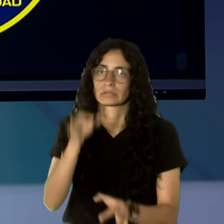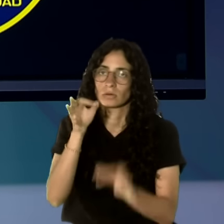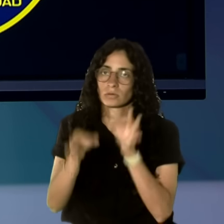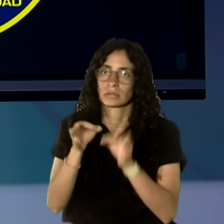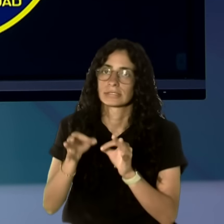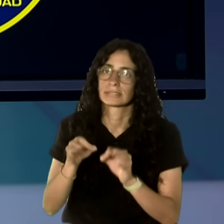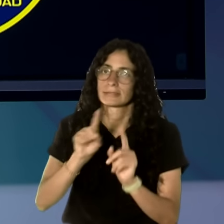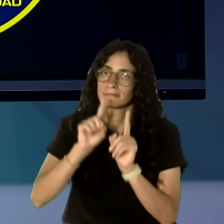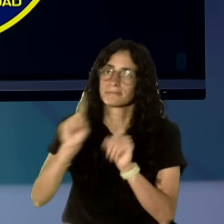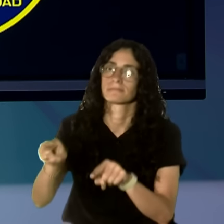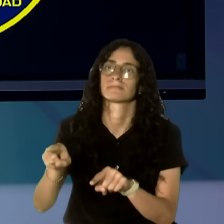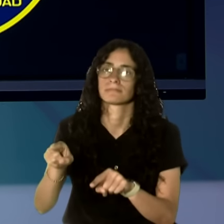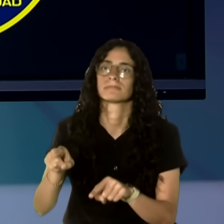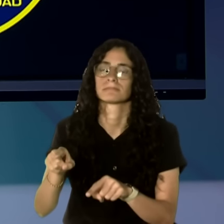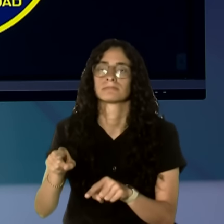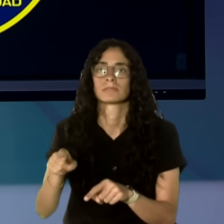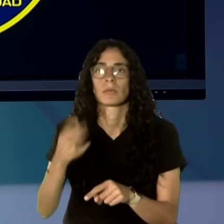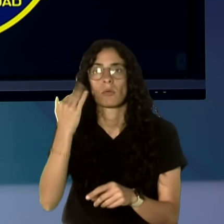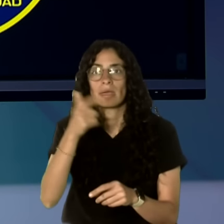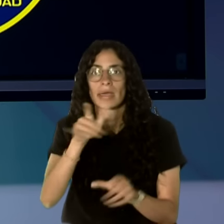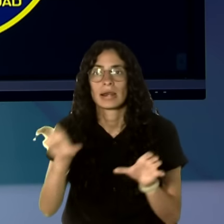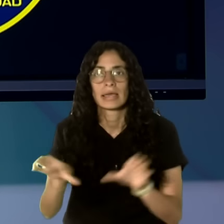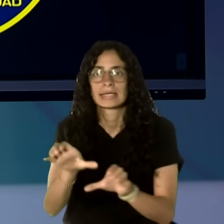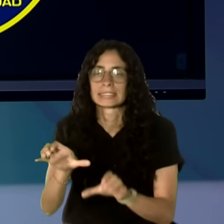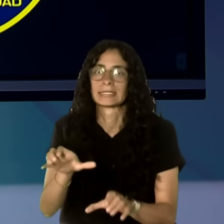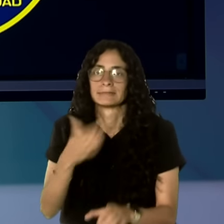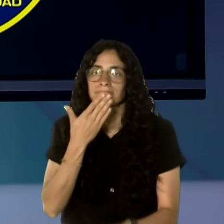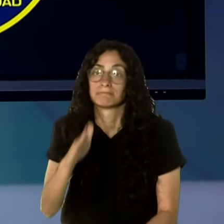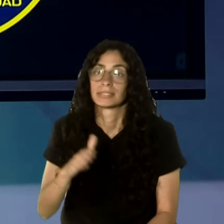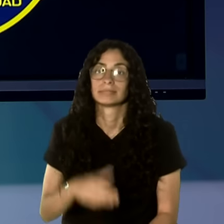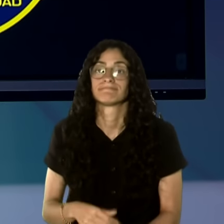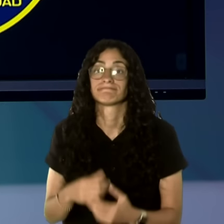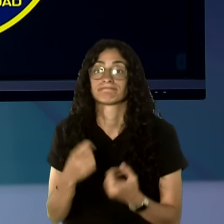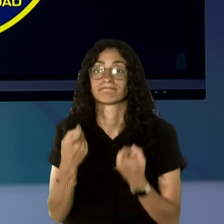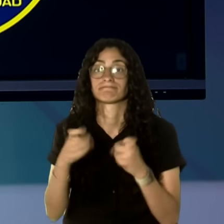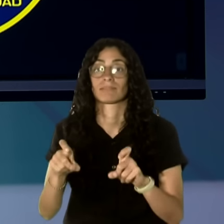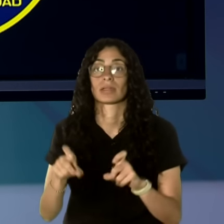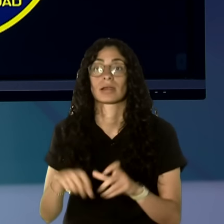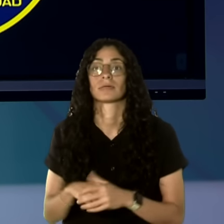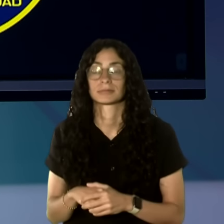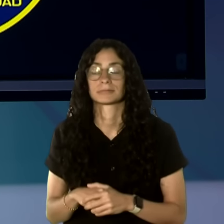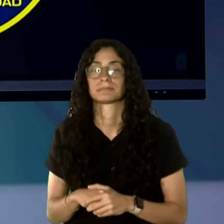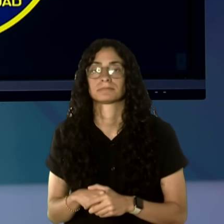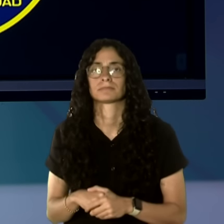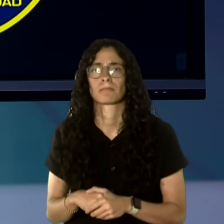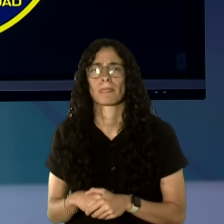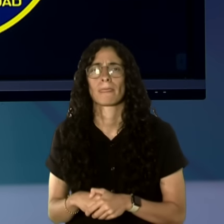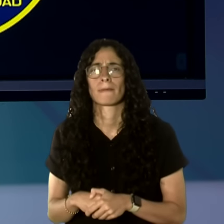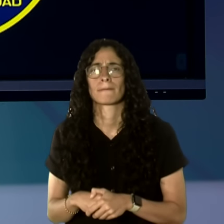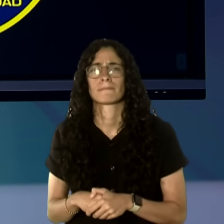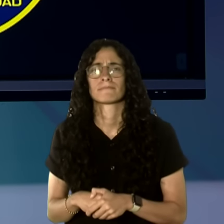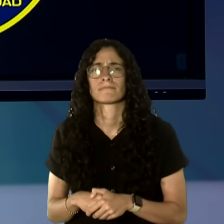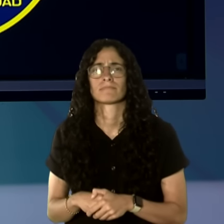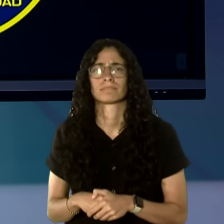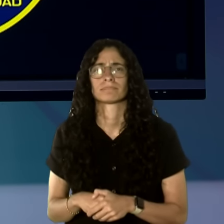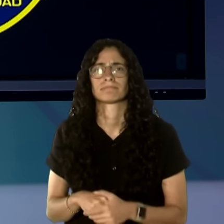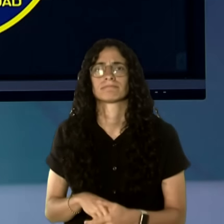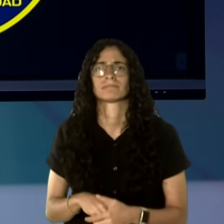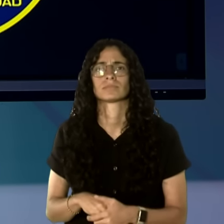justicia porque lo que hizo es grave okay Así que ya lo saben bueno damas y